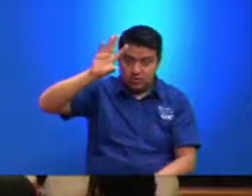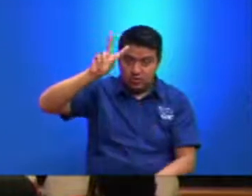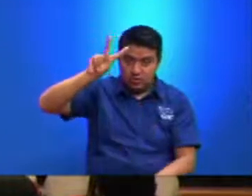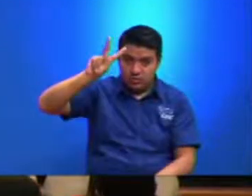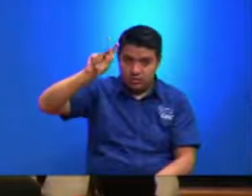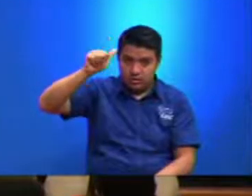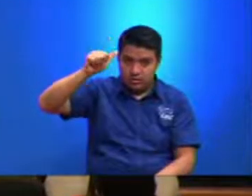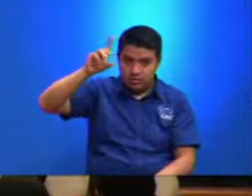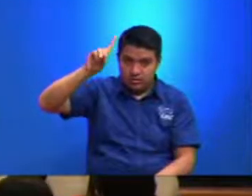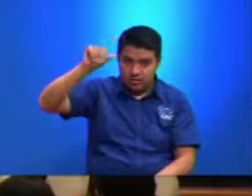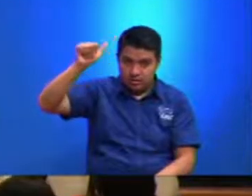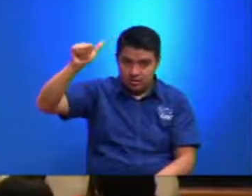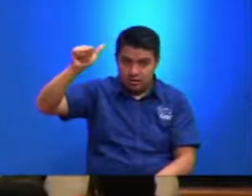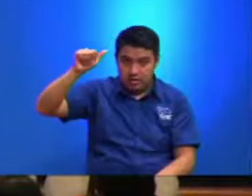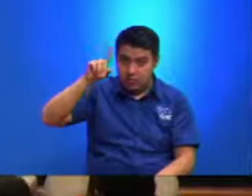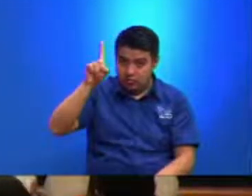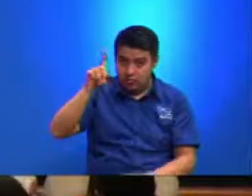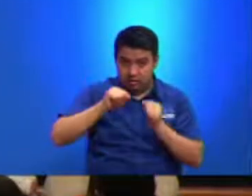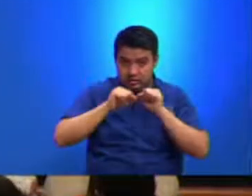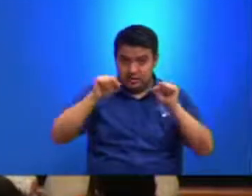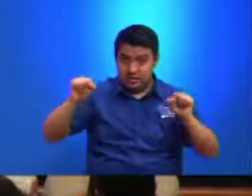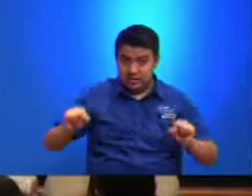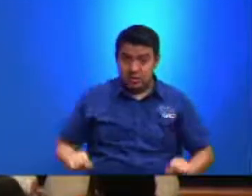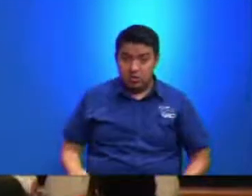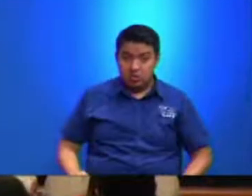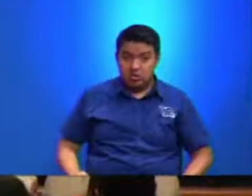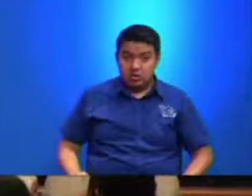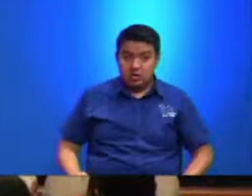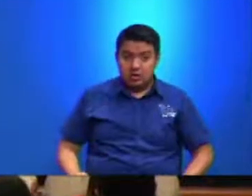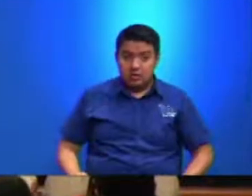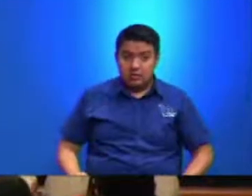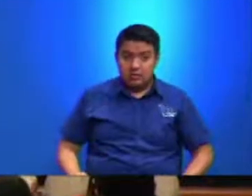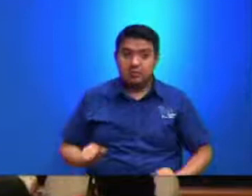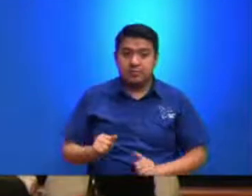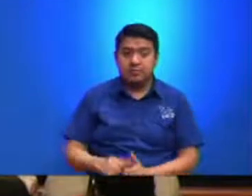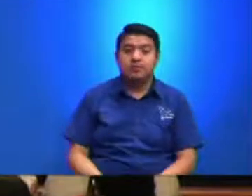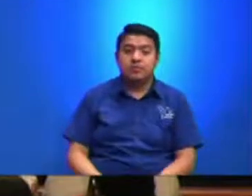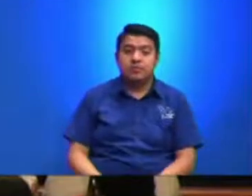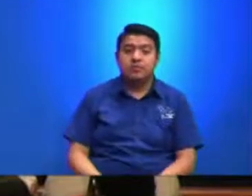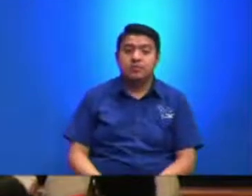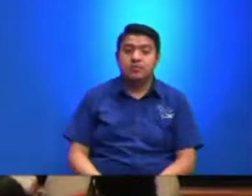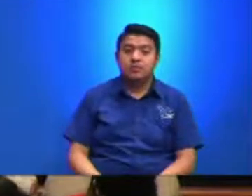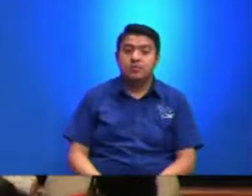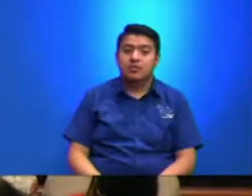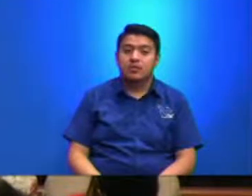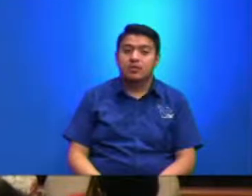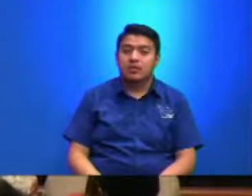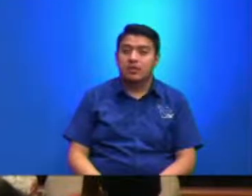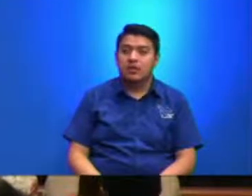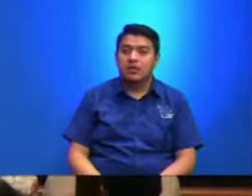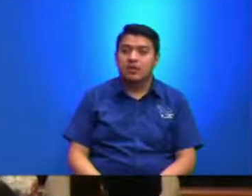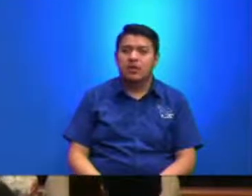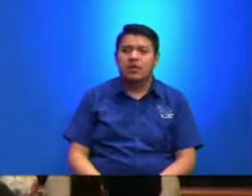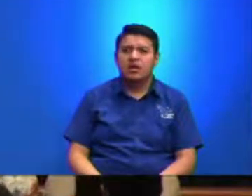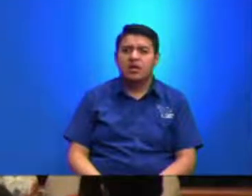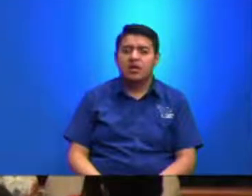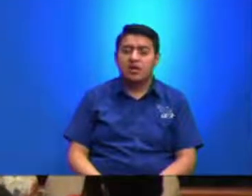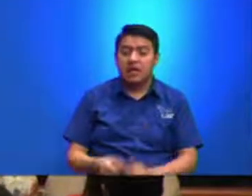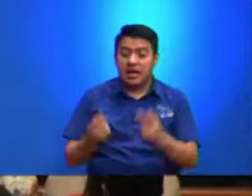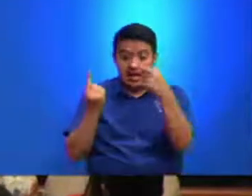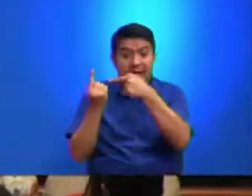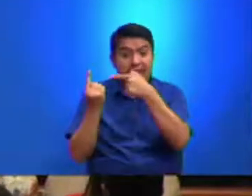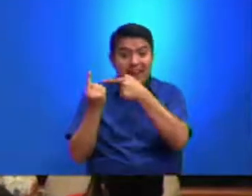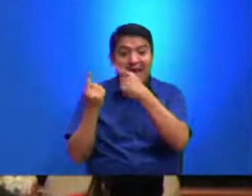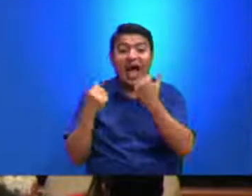al que le habían hecho tanto beneficio, los príncipes lo llegaron a adular. No hay nadie como tú, qué